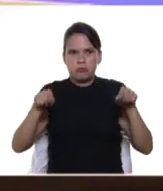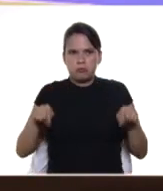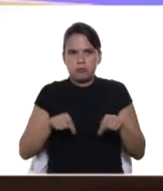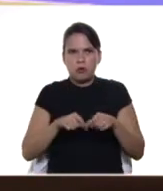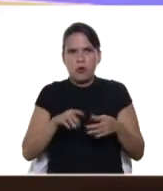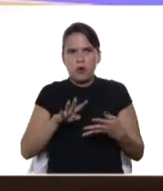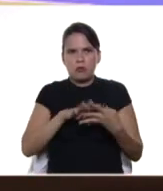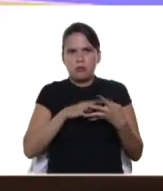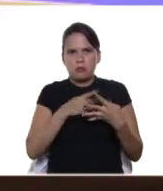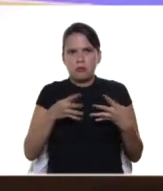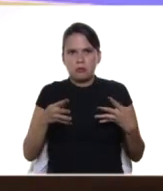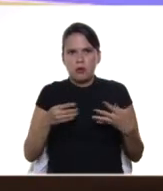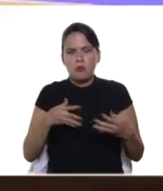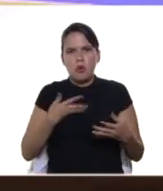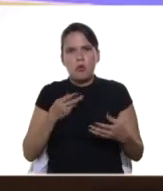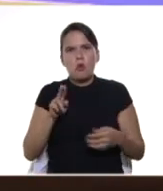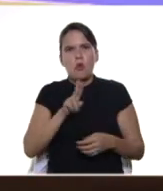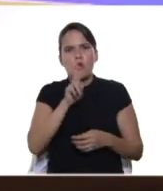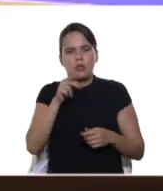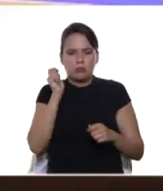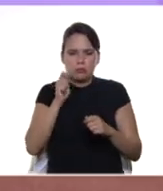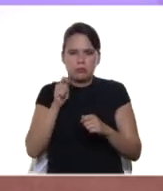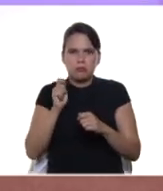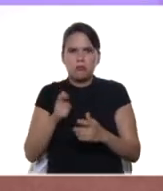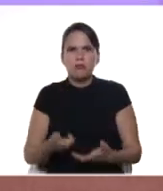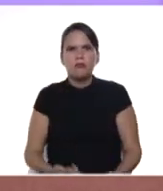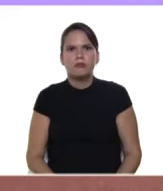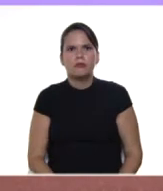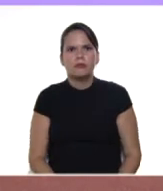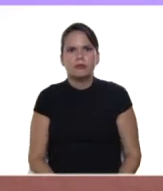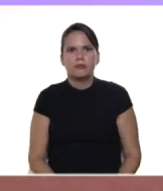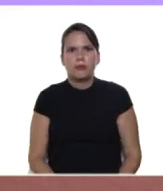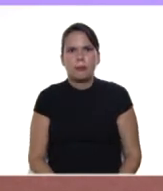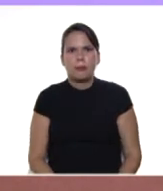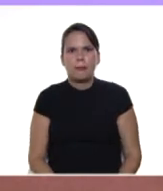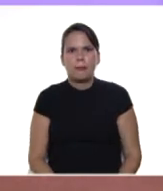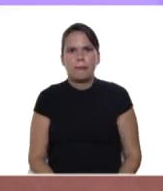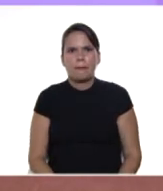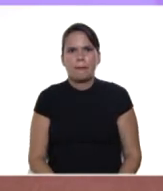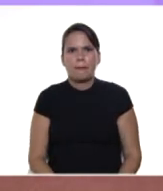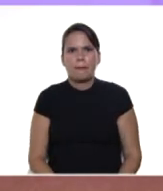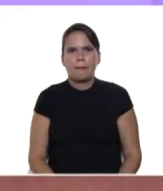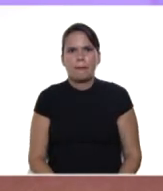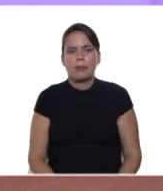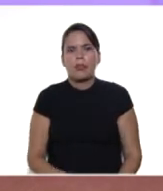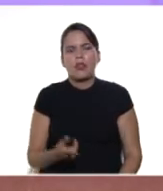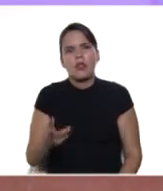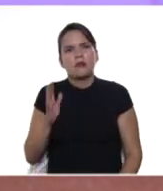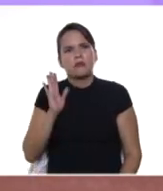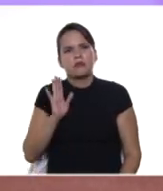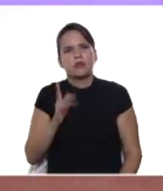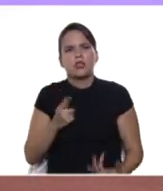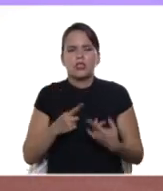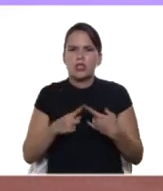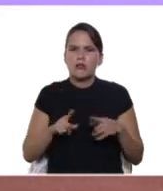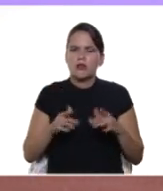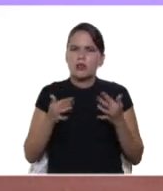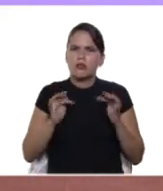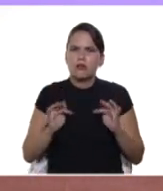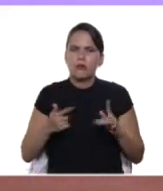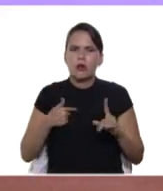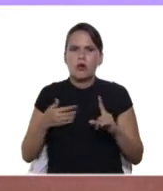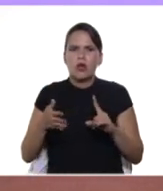podemos utilizar clavos. ¿Les parece? Muy bien. Fíjense, estos geoplanos vienen en varios tipos.